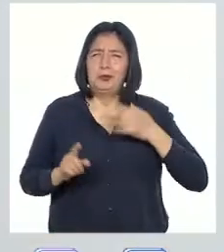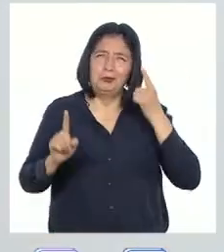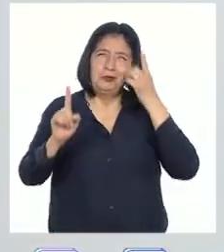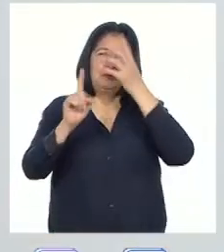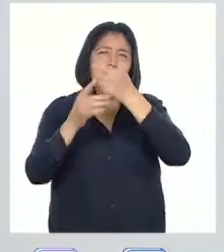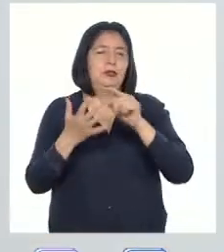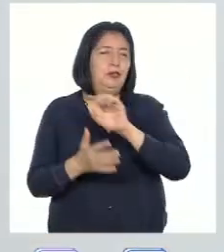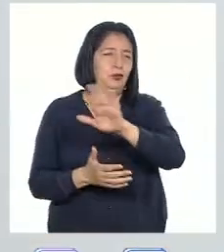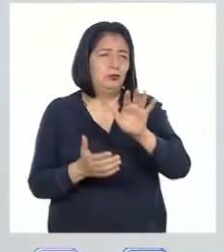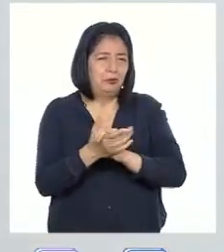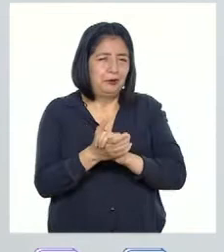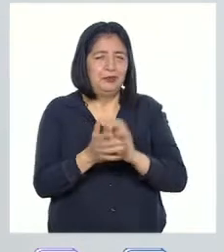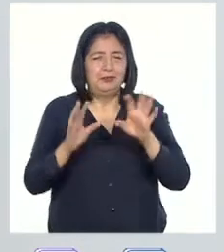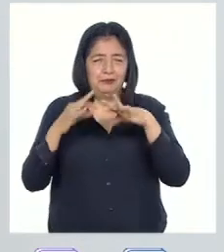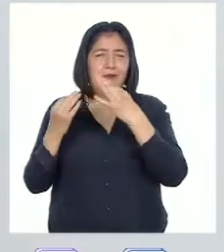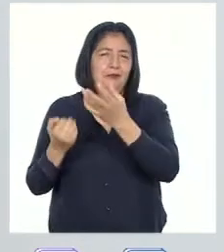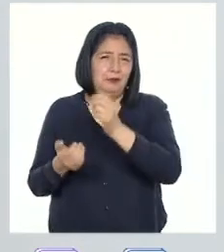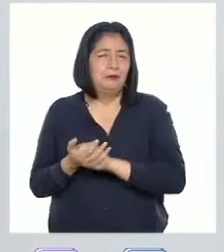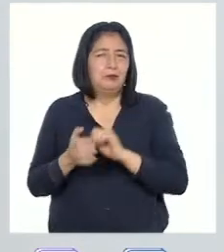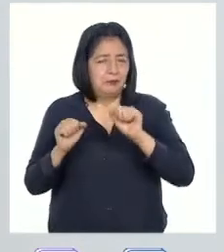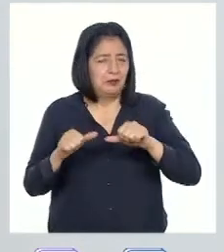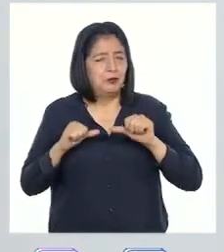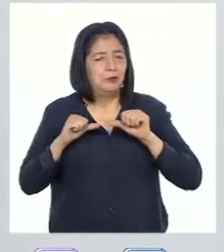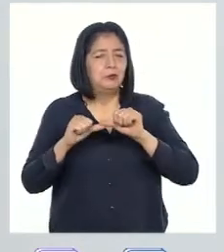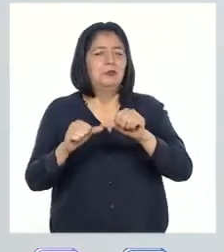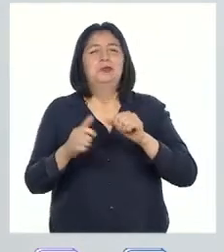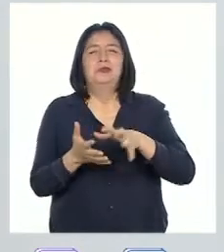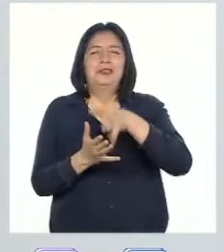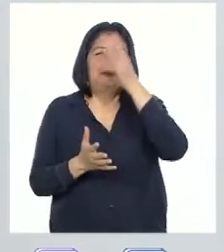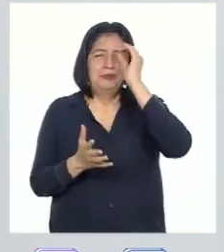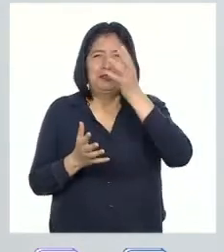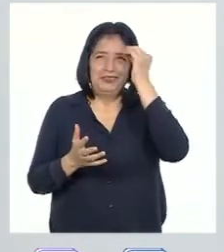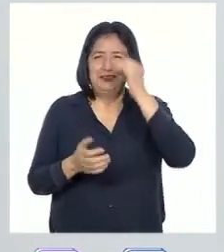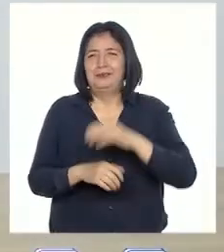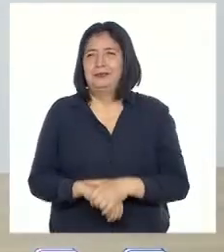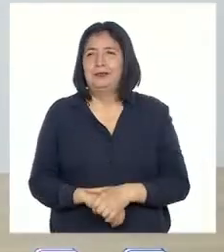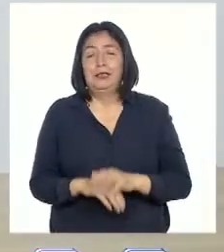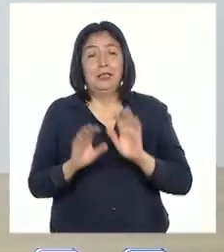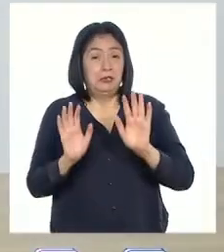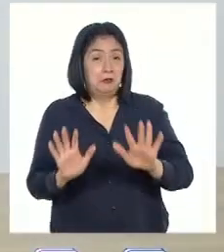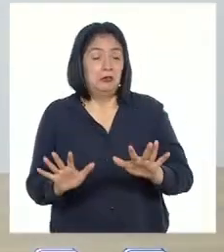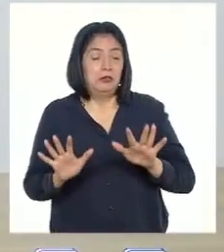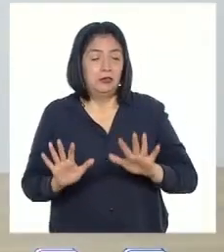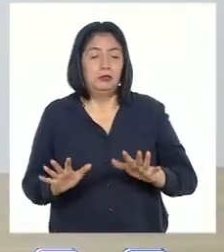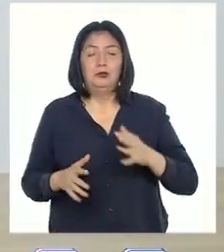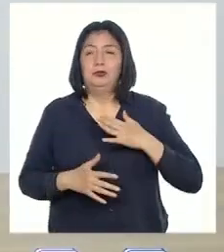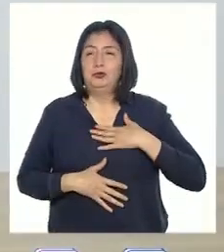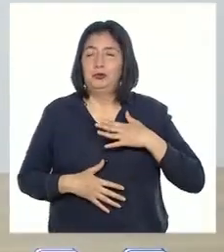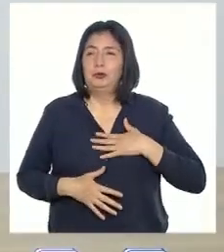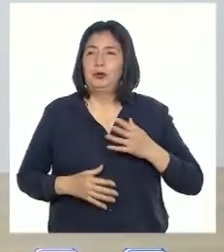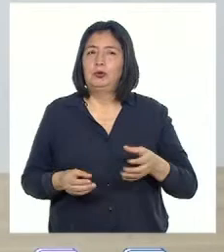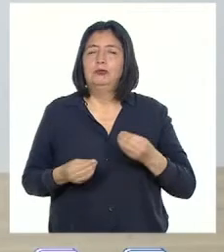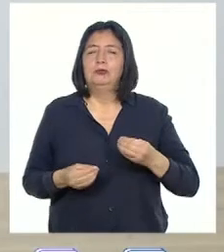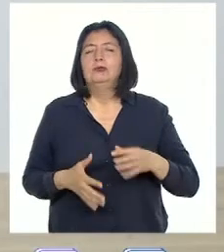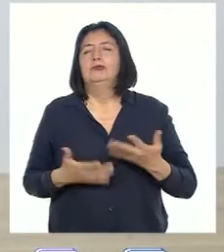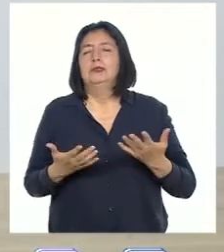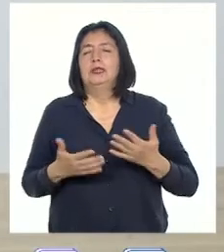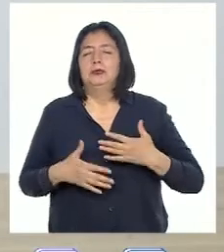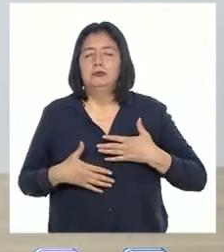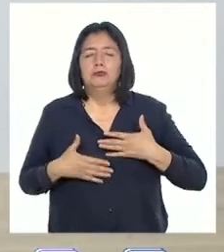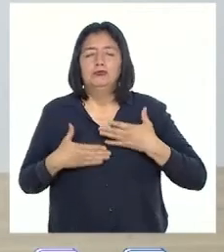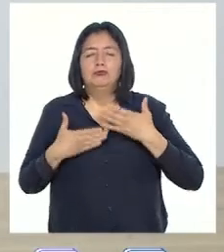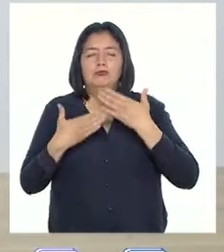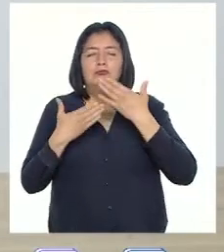tus amigos y a tus familiares para continuar con nuestro aprendizaje. Ahora tranquilizaremos nuestro cuerpo con una respiración